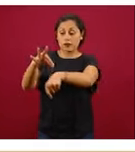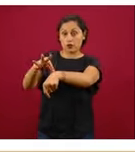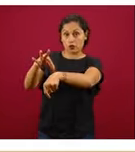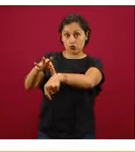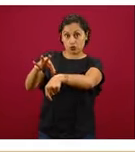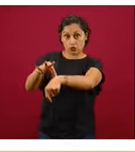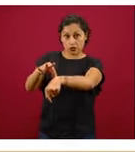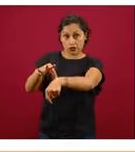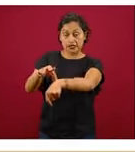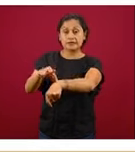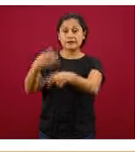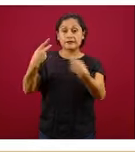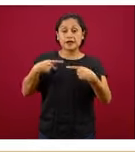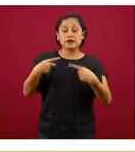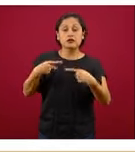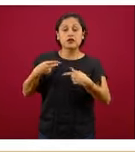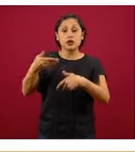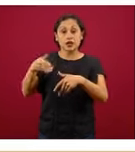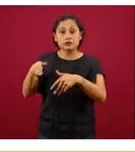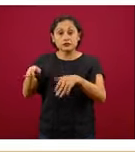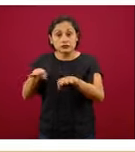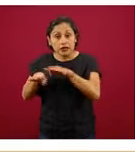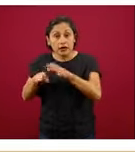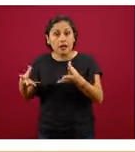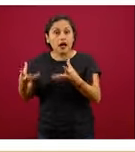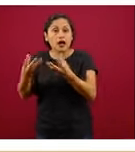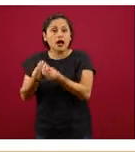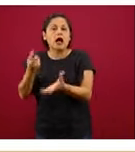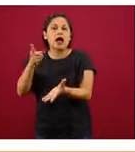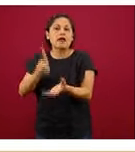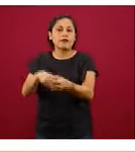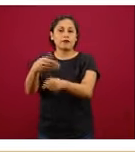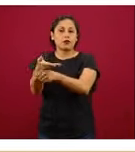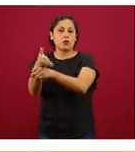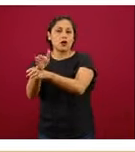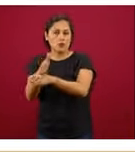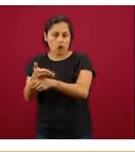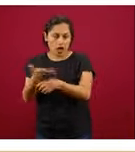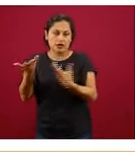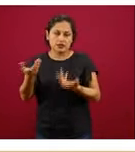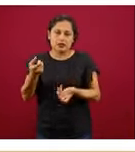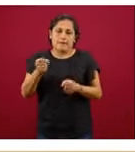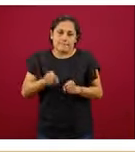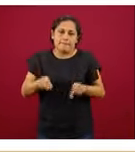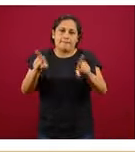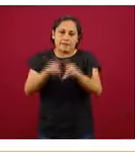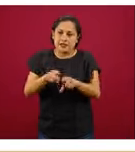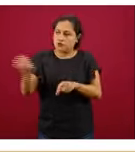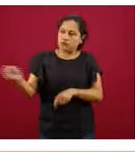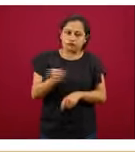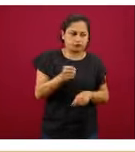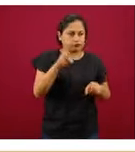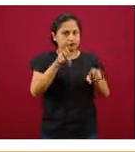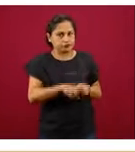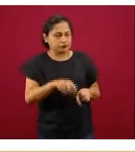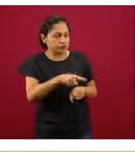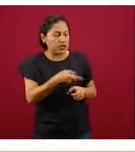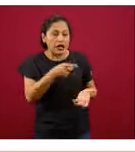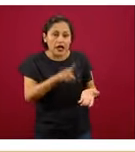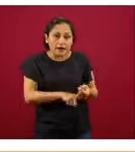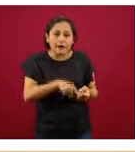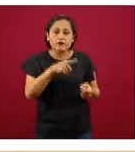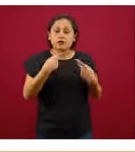las urgencias prehospitalarias, es decir, dentro de la ambulancia, y en eso se está avanzando. Cada vez más vemos más médicos a